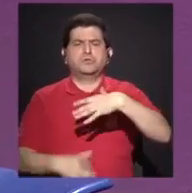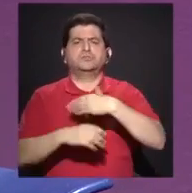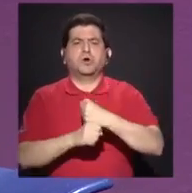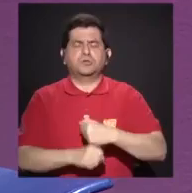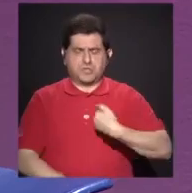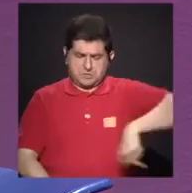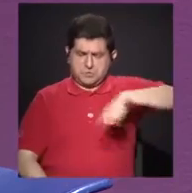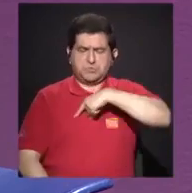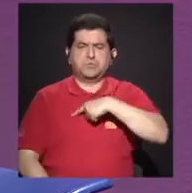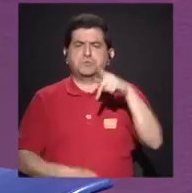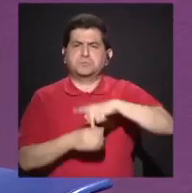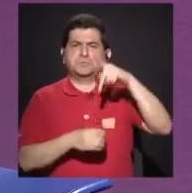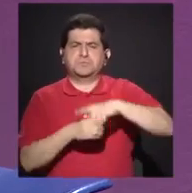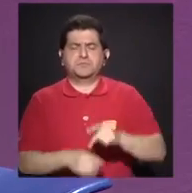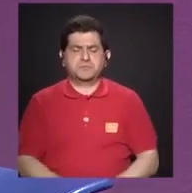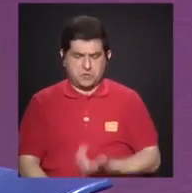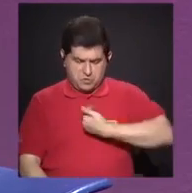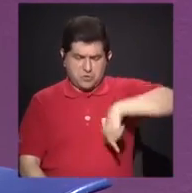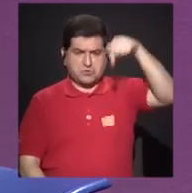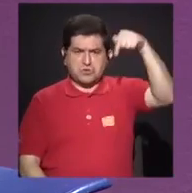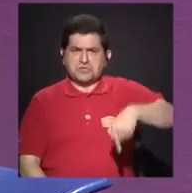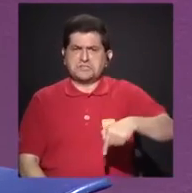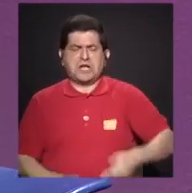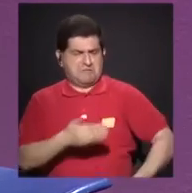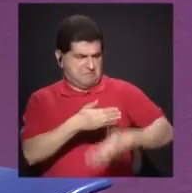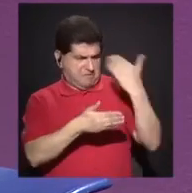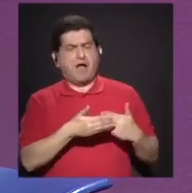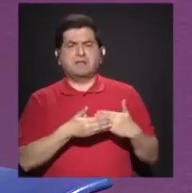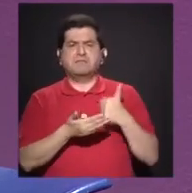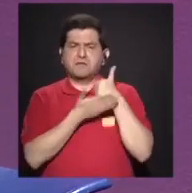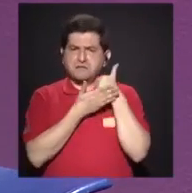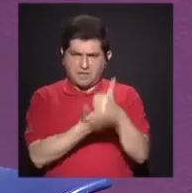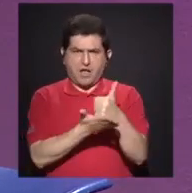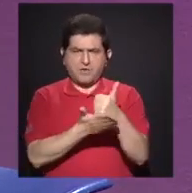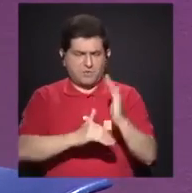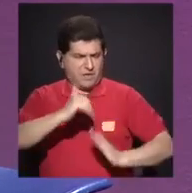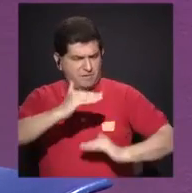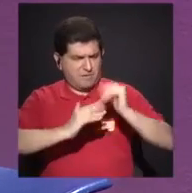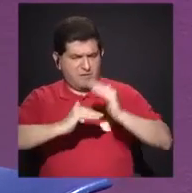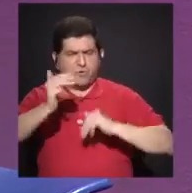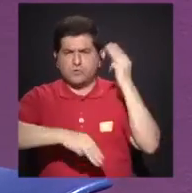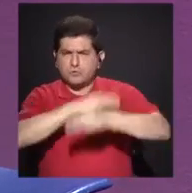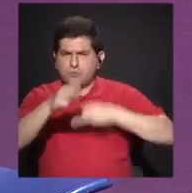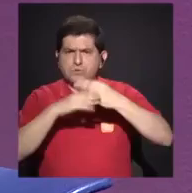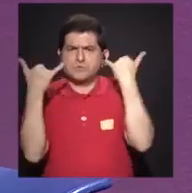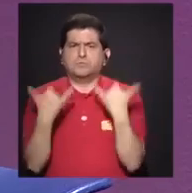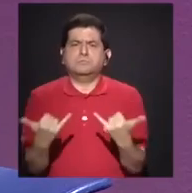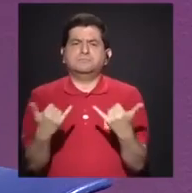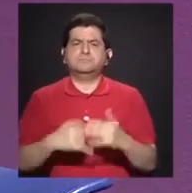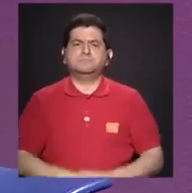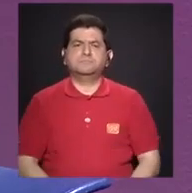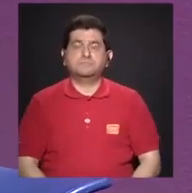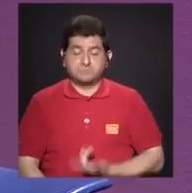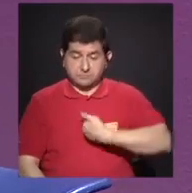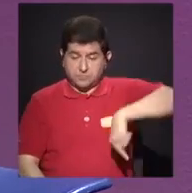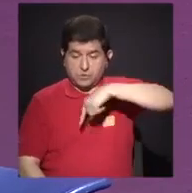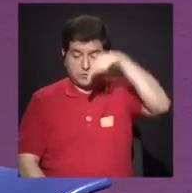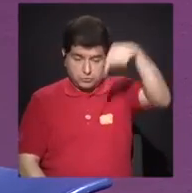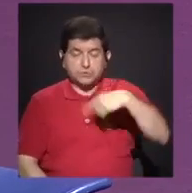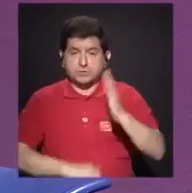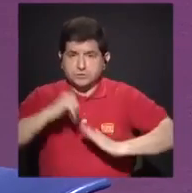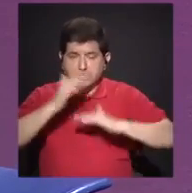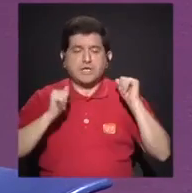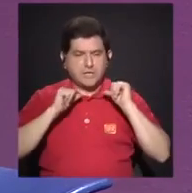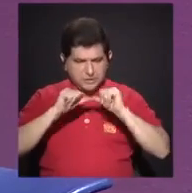nosotras participamos, nosotras estuvimos aquí desde antes, ayudamos a construir el mundo que tenemos, estamos aquí construyendo